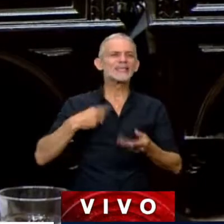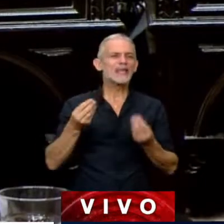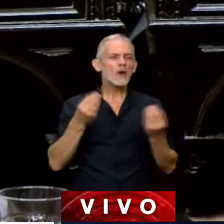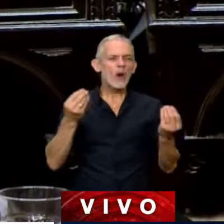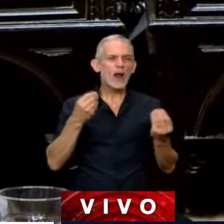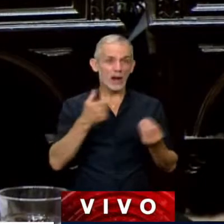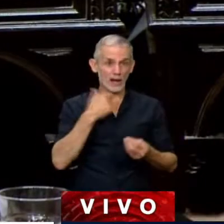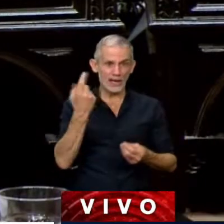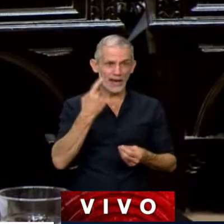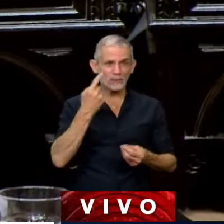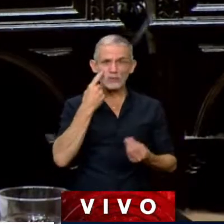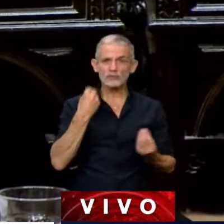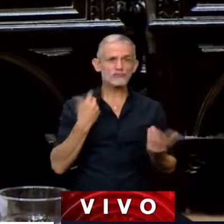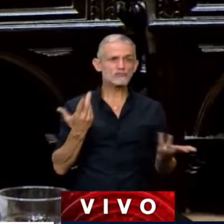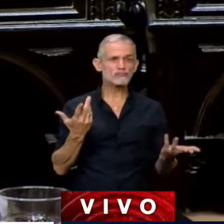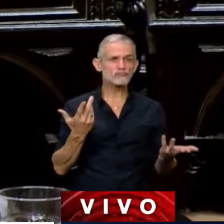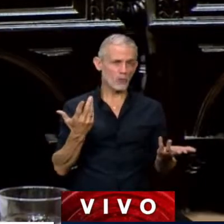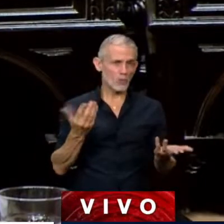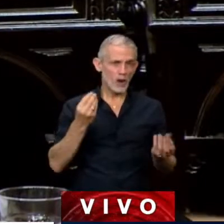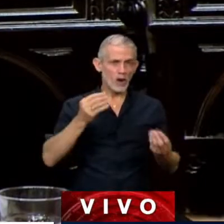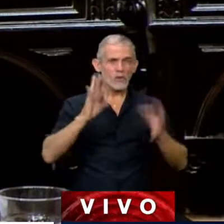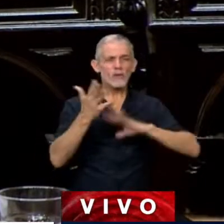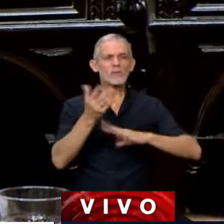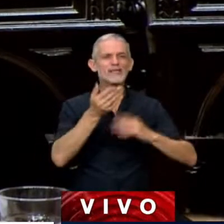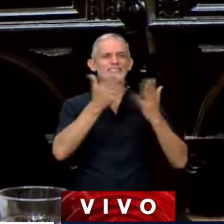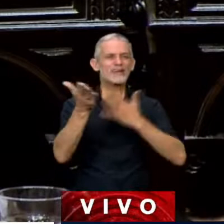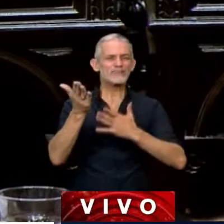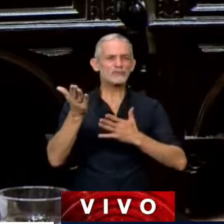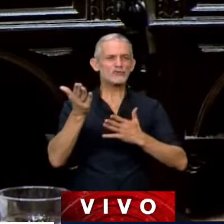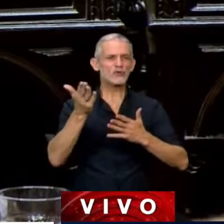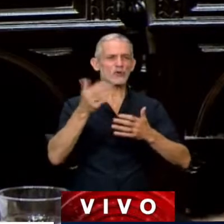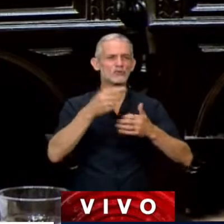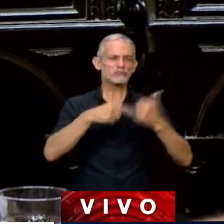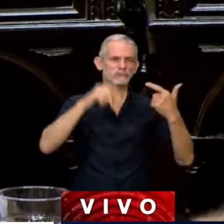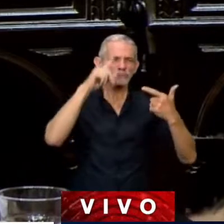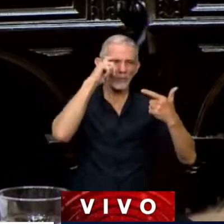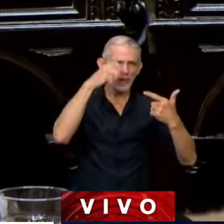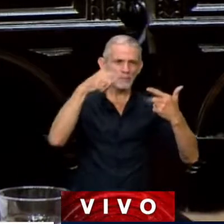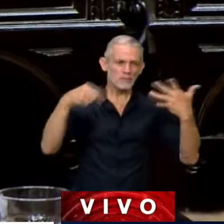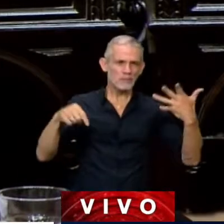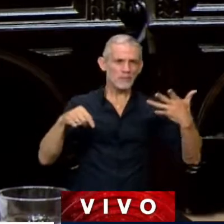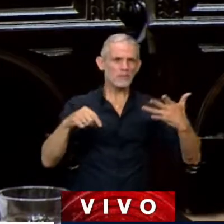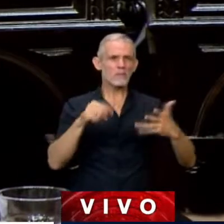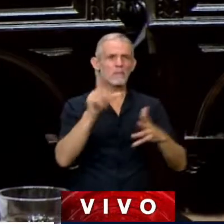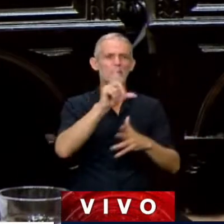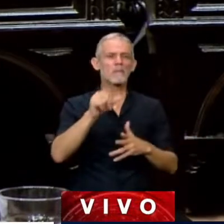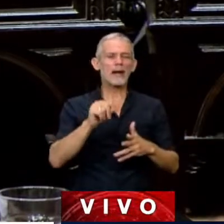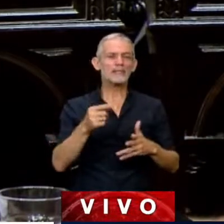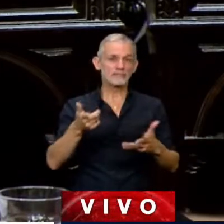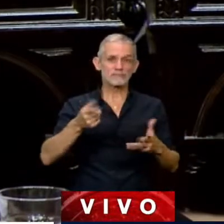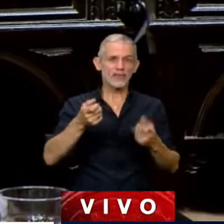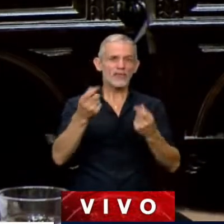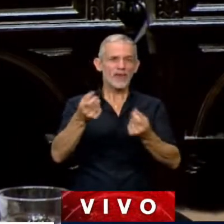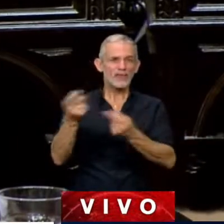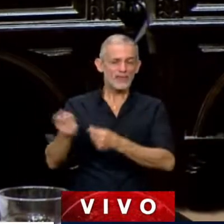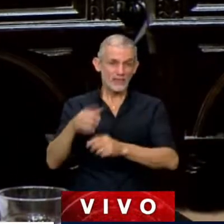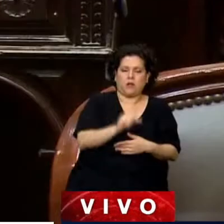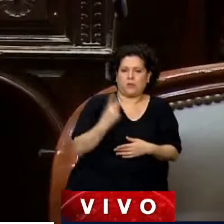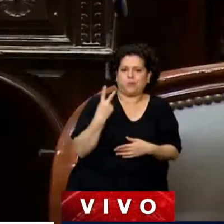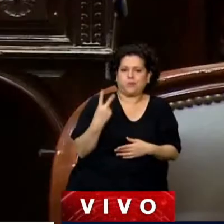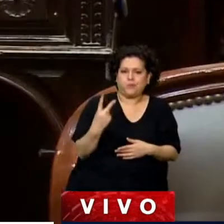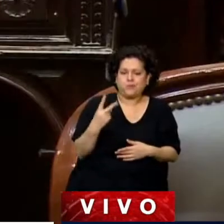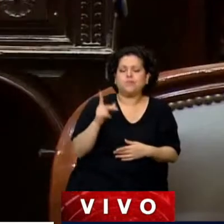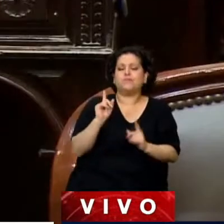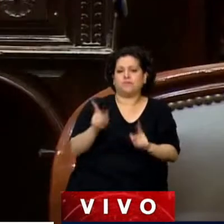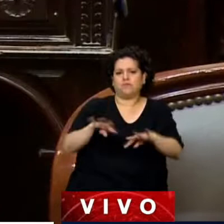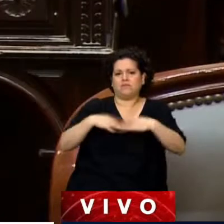Deudores Alimentarios para aquellos padres que no cumplen con los acuerdos judiciales de manutención de sus hijos y también la